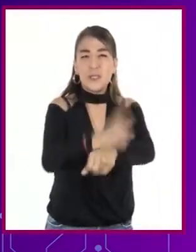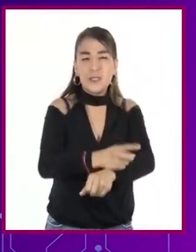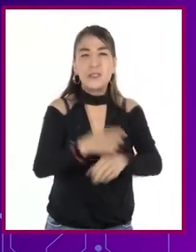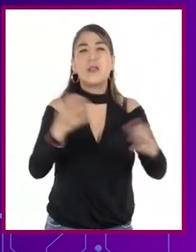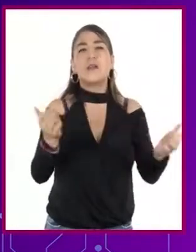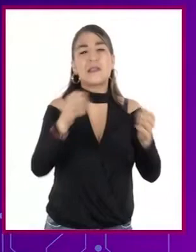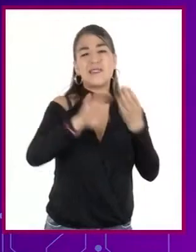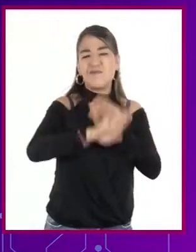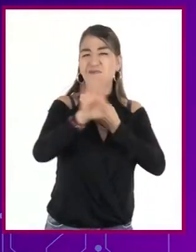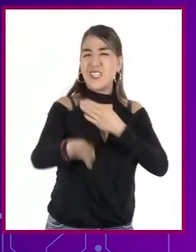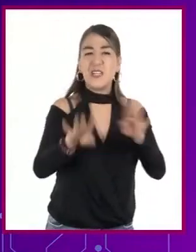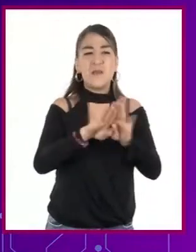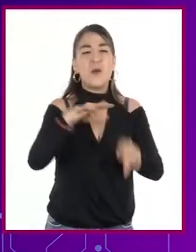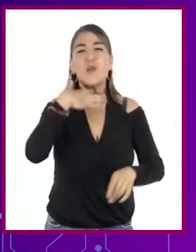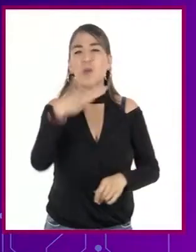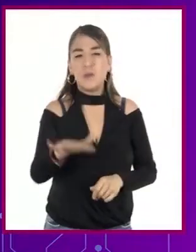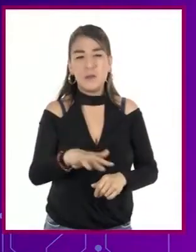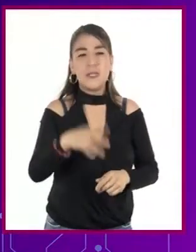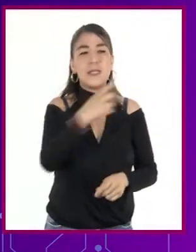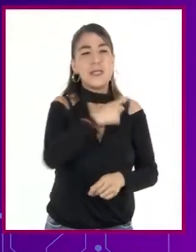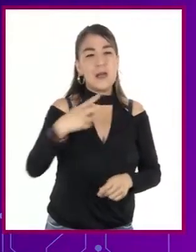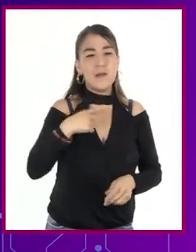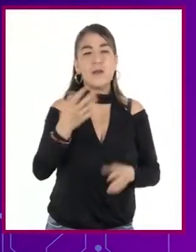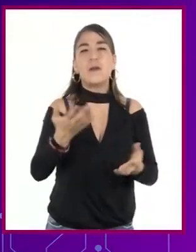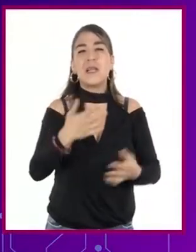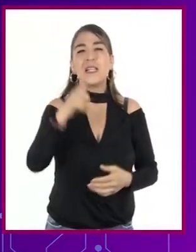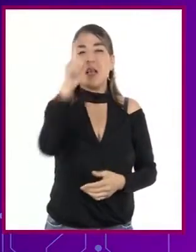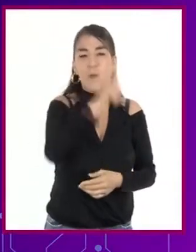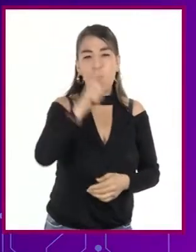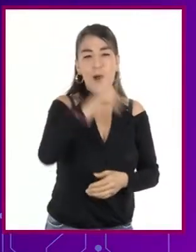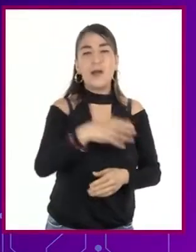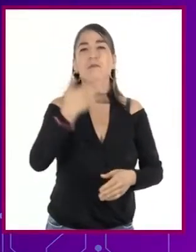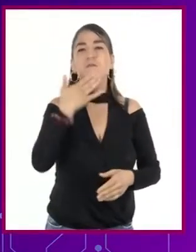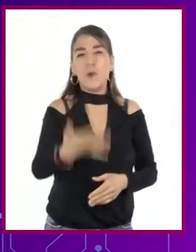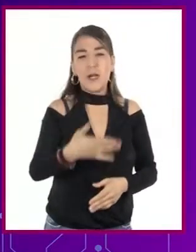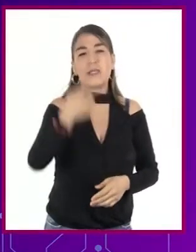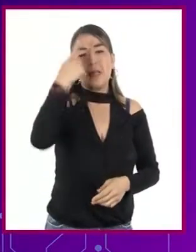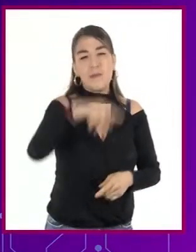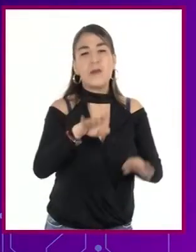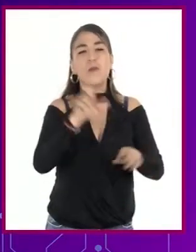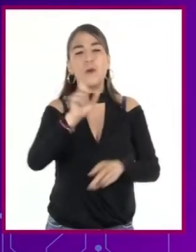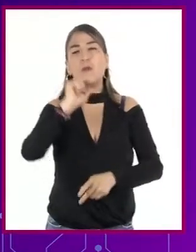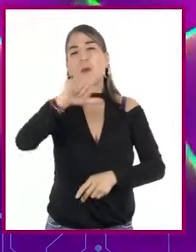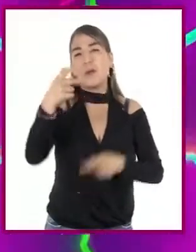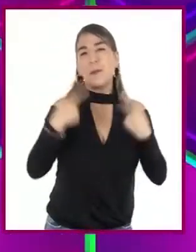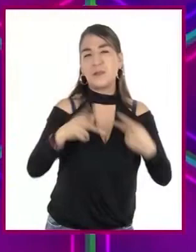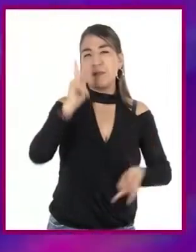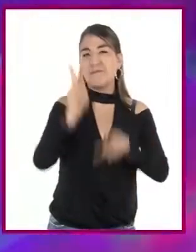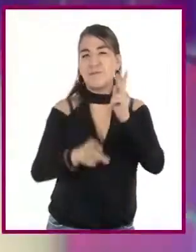la corrupción. Manejar un lenguaje adecuado cuando hablamos o discutimos con las personas.